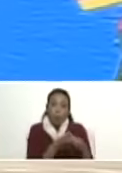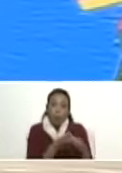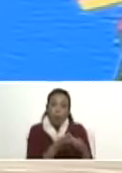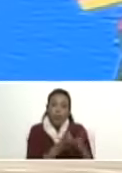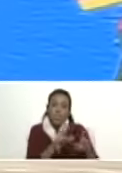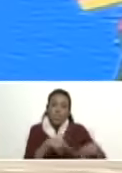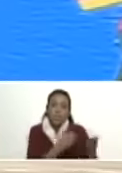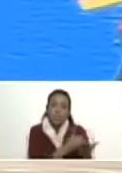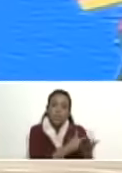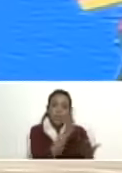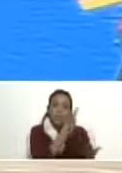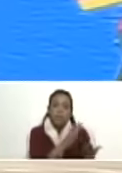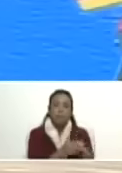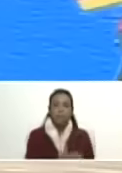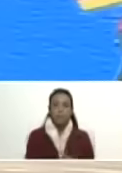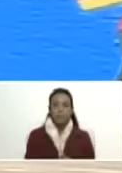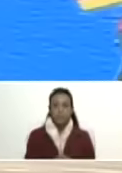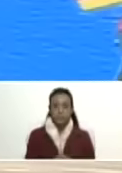revocar.